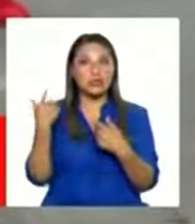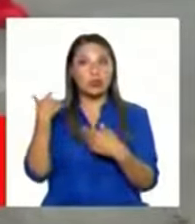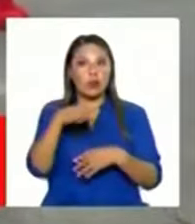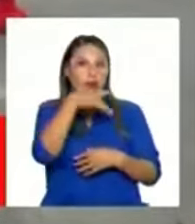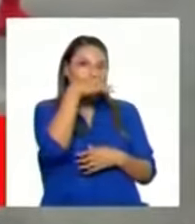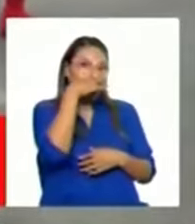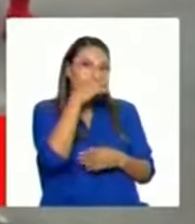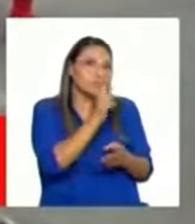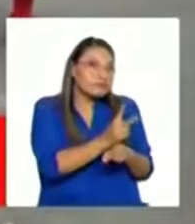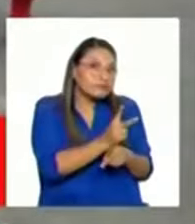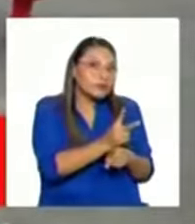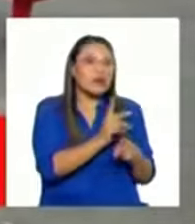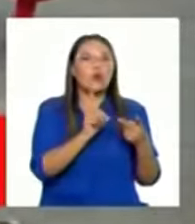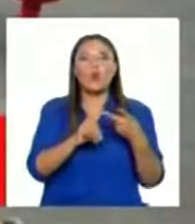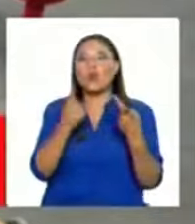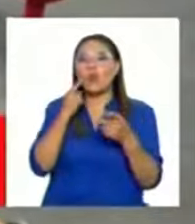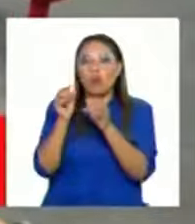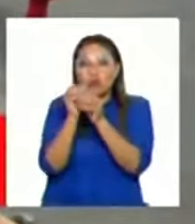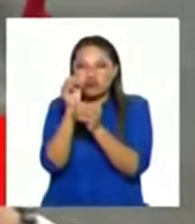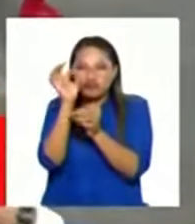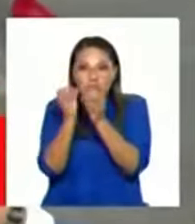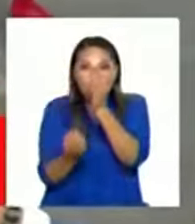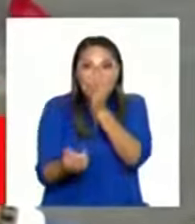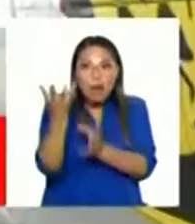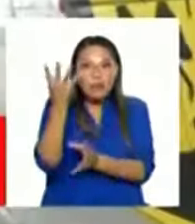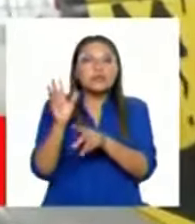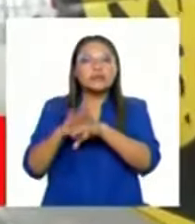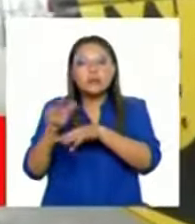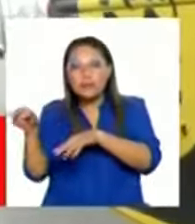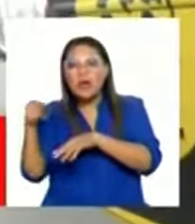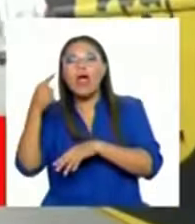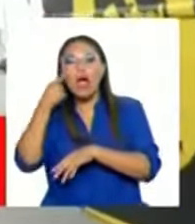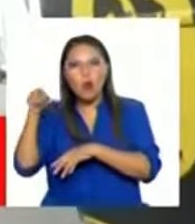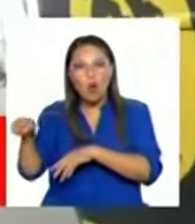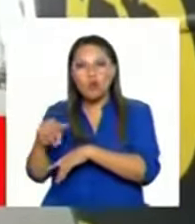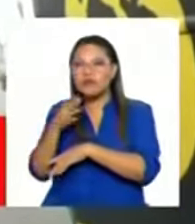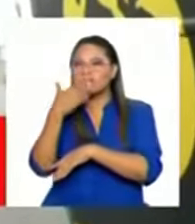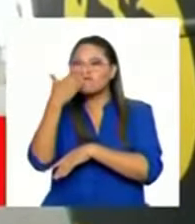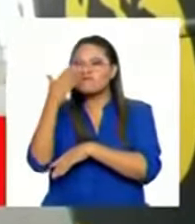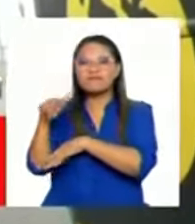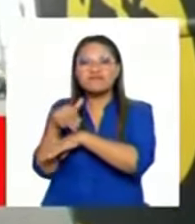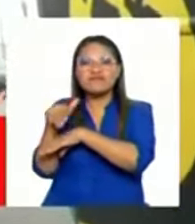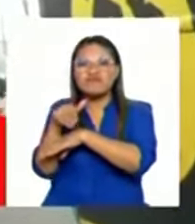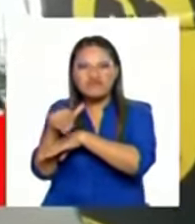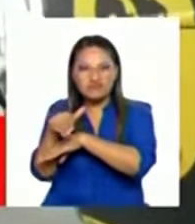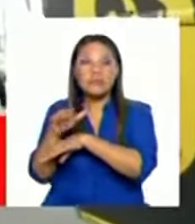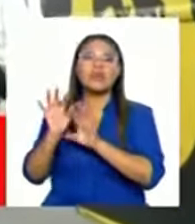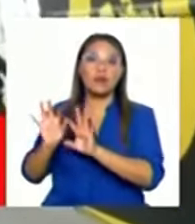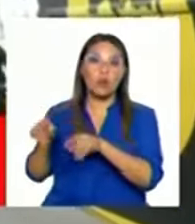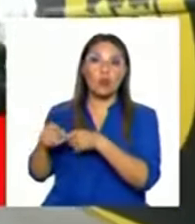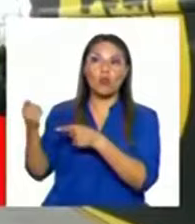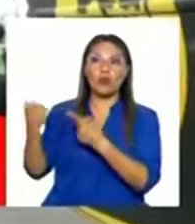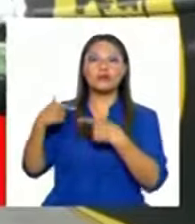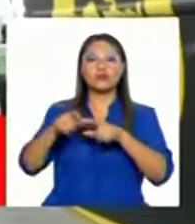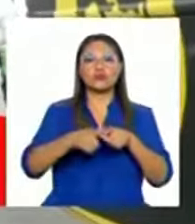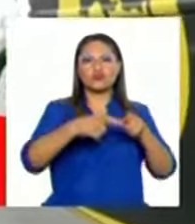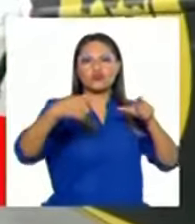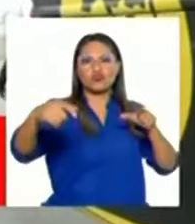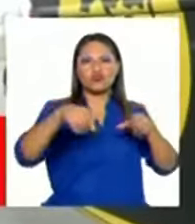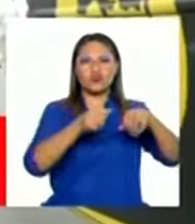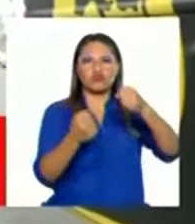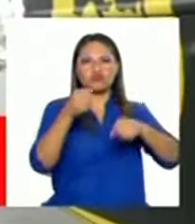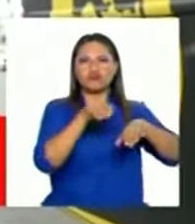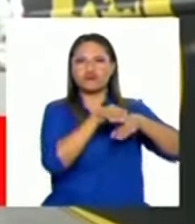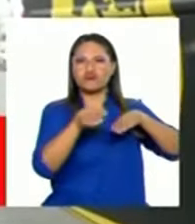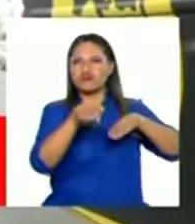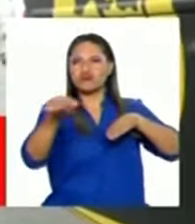drogas, también sustancias explosivas que normalmente se trasladan en los buses, ¿no? Tenemos cerca de 3.500 efectivos a lo largo y ancho de las carreteras para garantizar